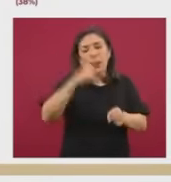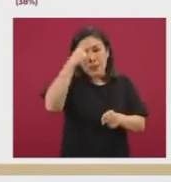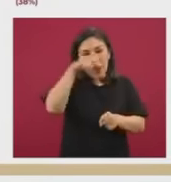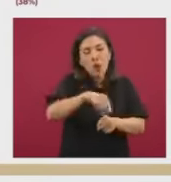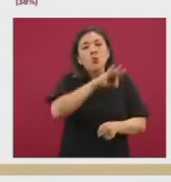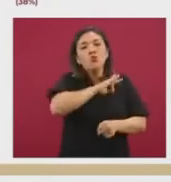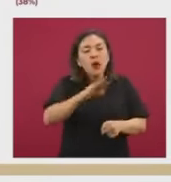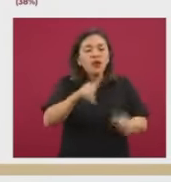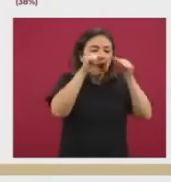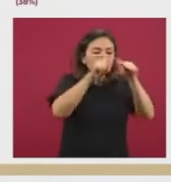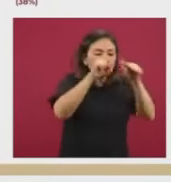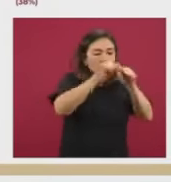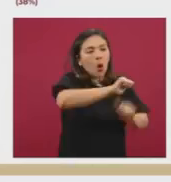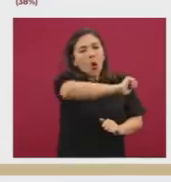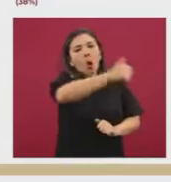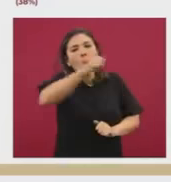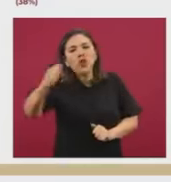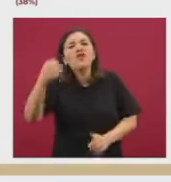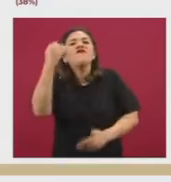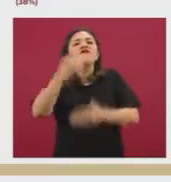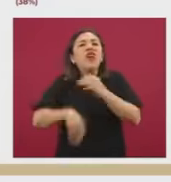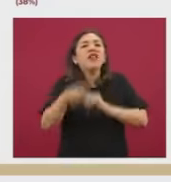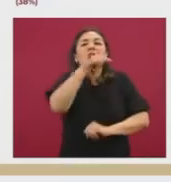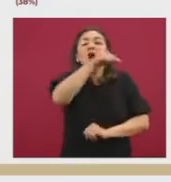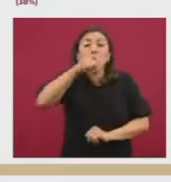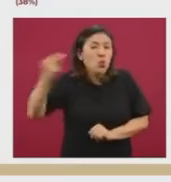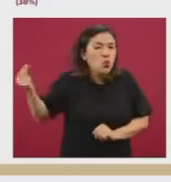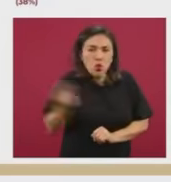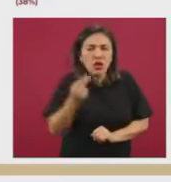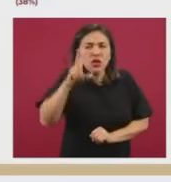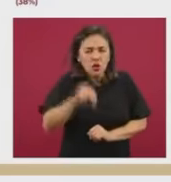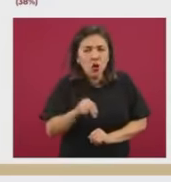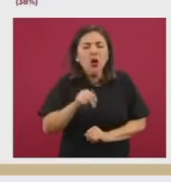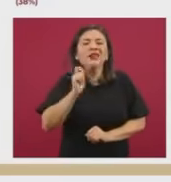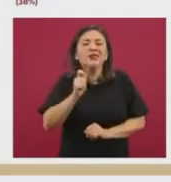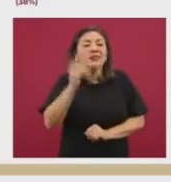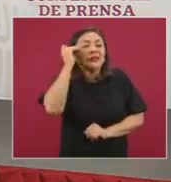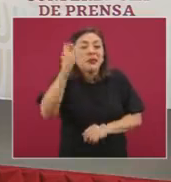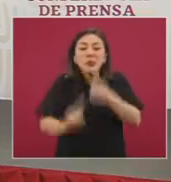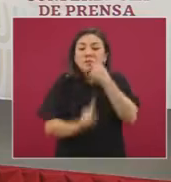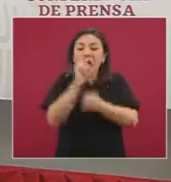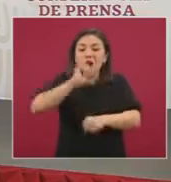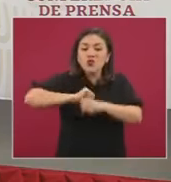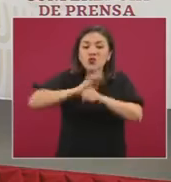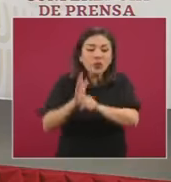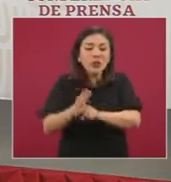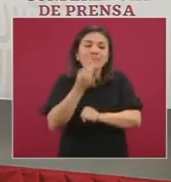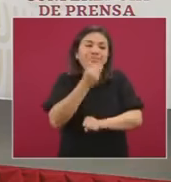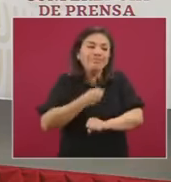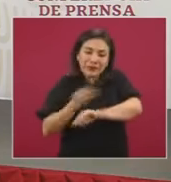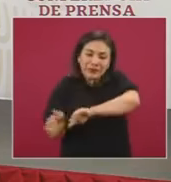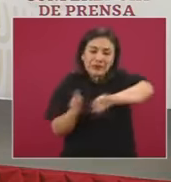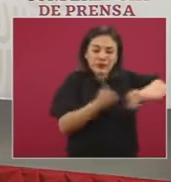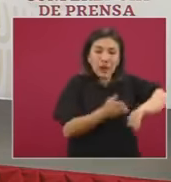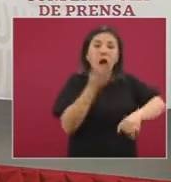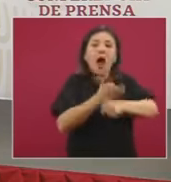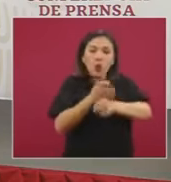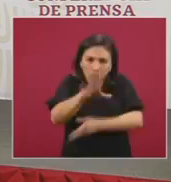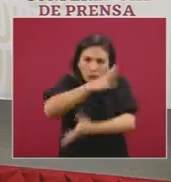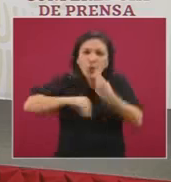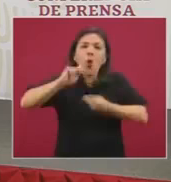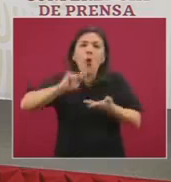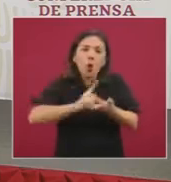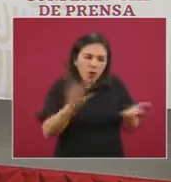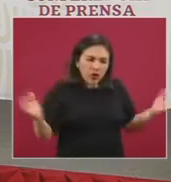de los rezagos que había en la atención no urgente y que se pospuso durante el momento más fuerte de la epidemia.